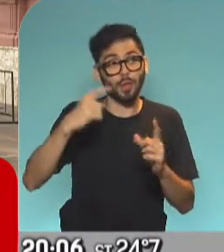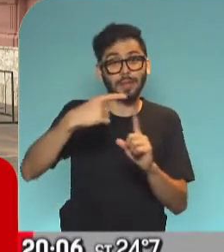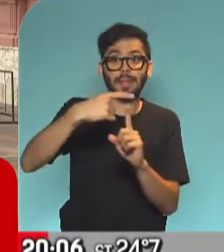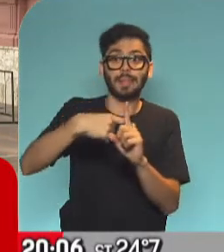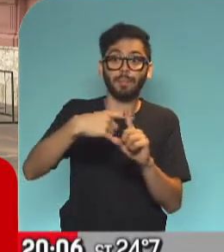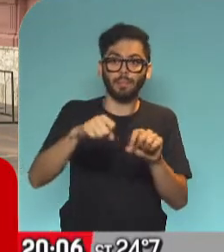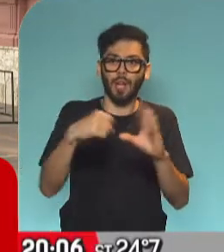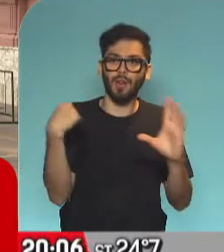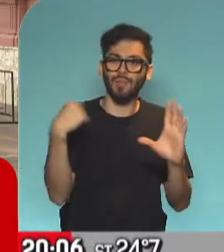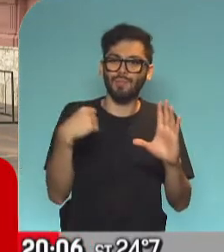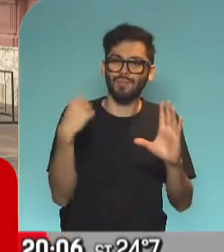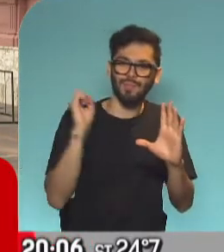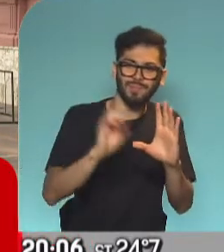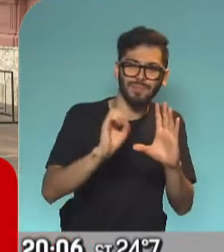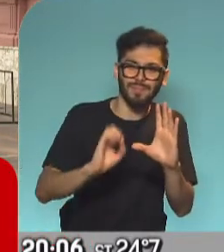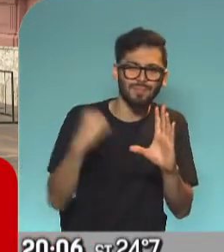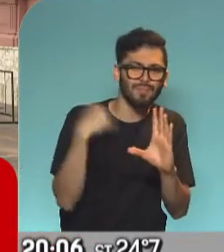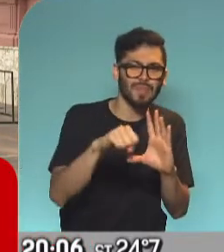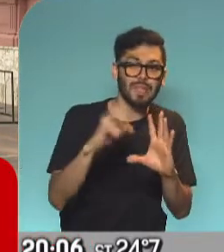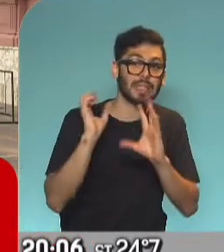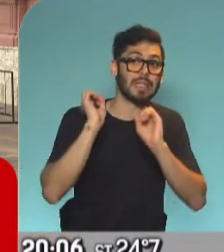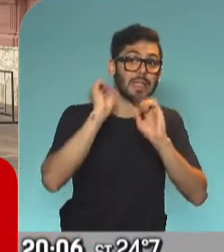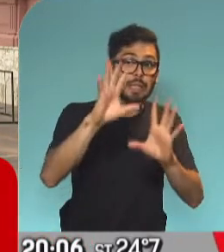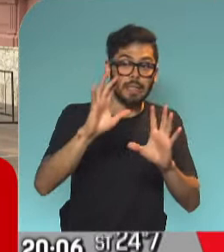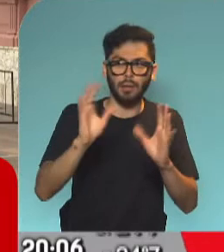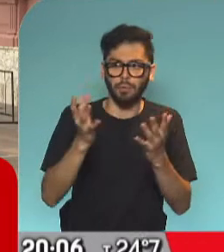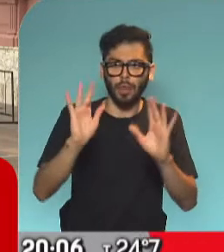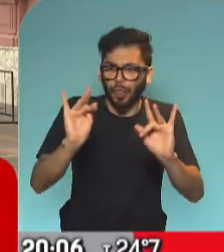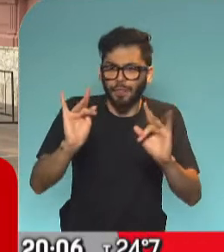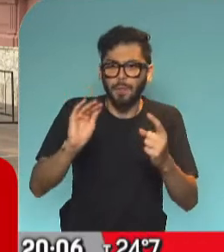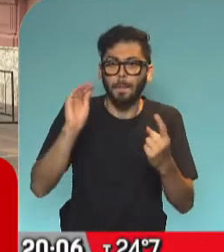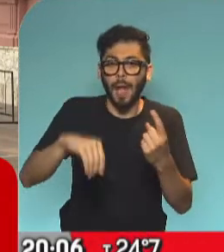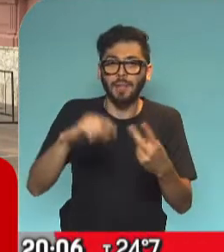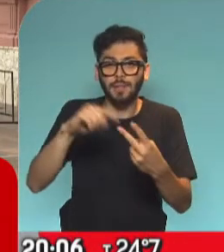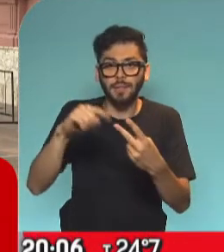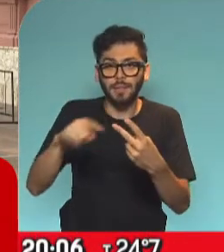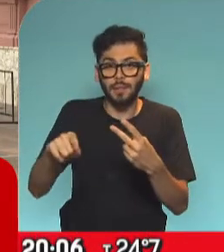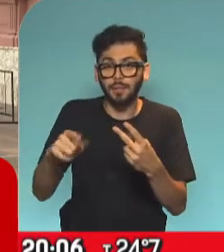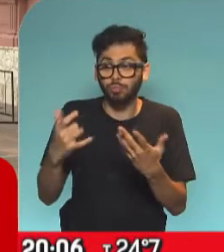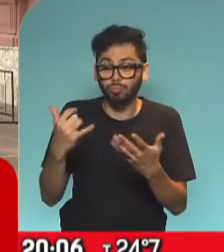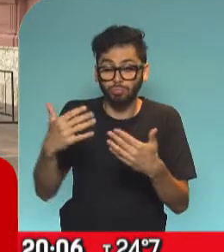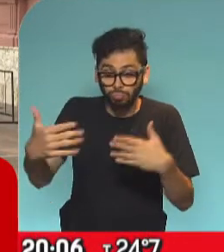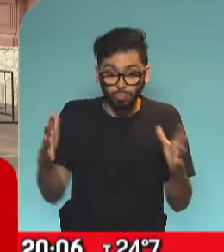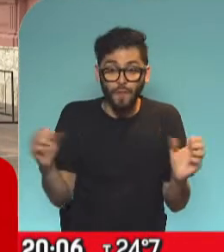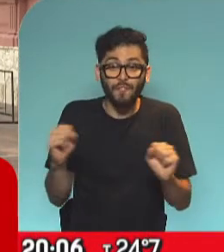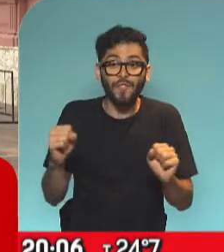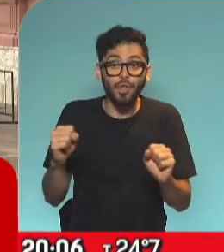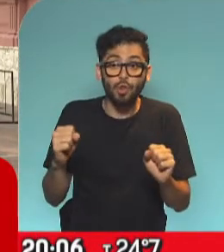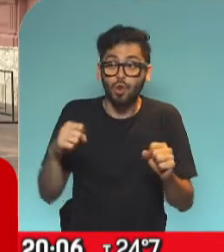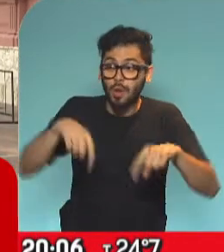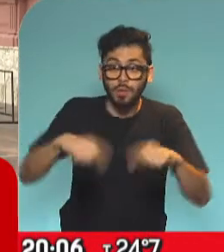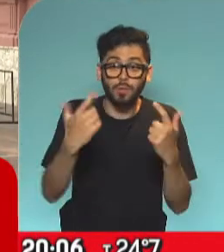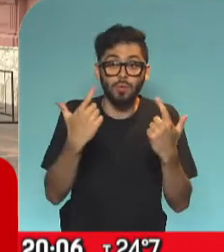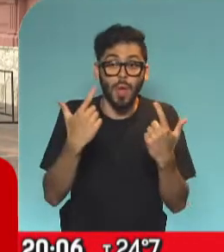tienen que tener para ser trasladadas, sino que además no existe hoy un sistema de refrigeración para poder trasladarlas. Por lo tanto, también hay que trabajar en eso.